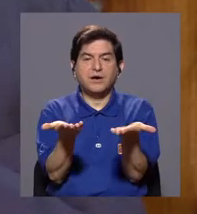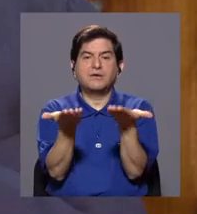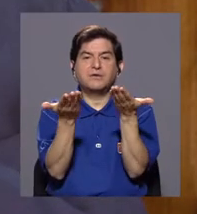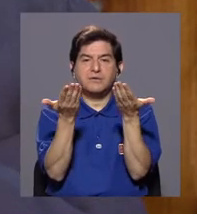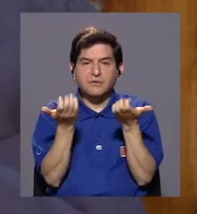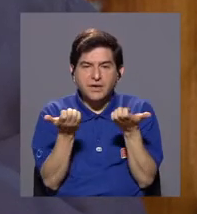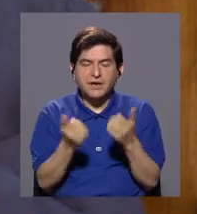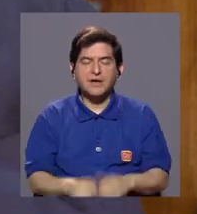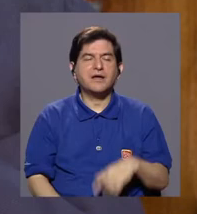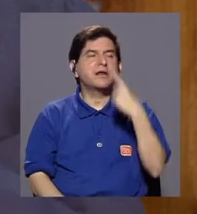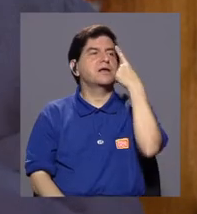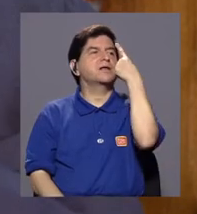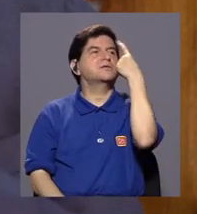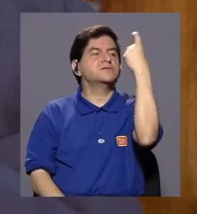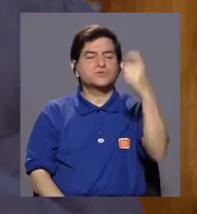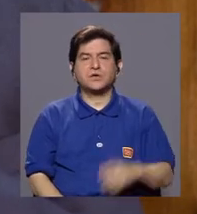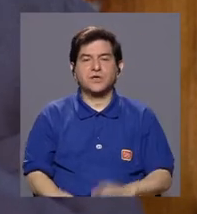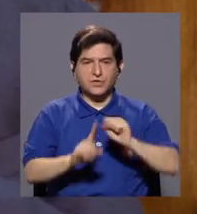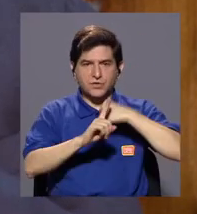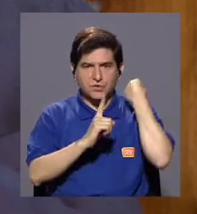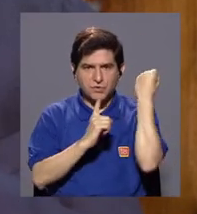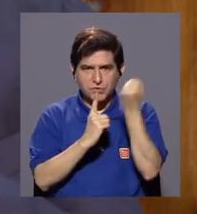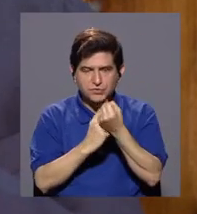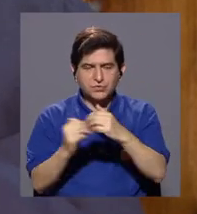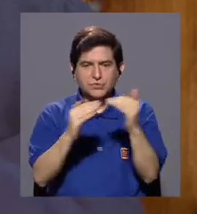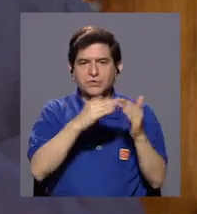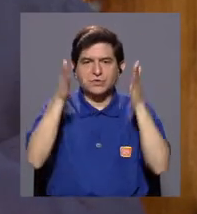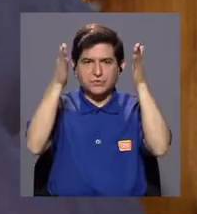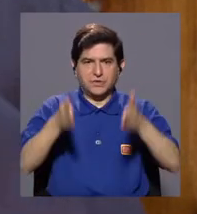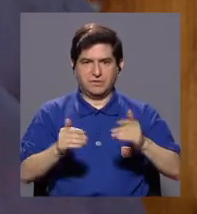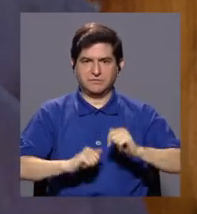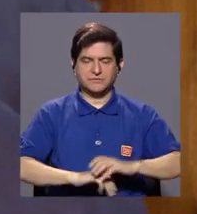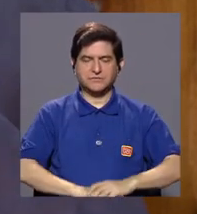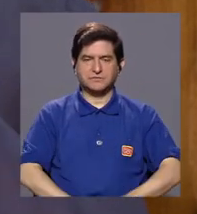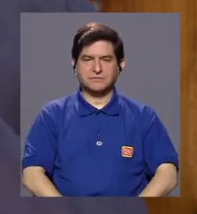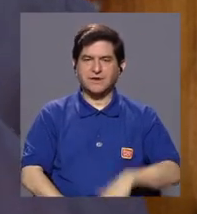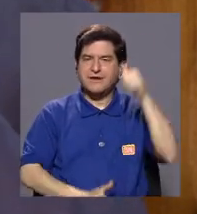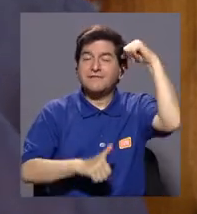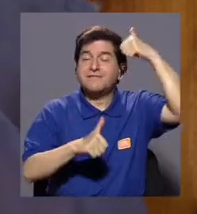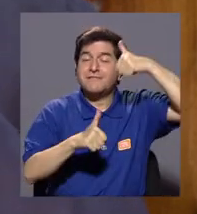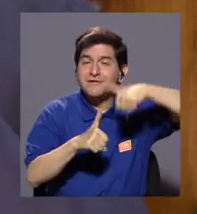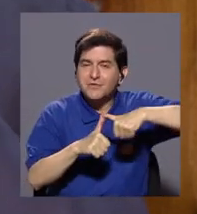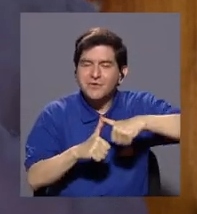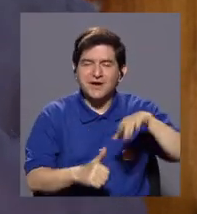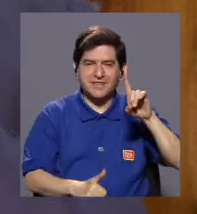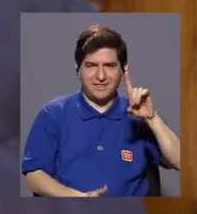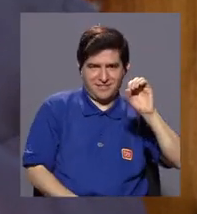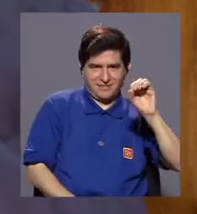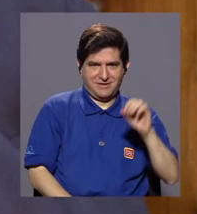que quieren, su sueño es vivir en una sociedad de ciudadanos. Recuerde